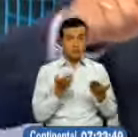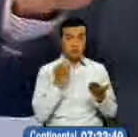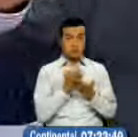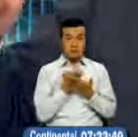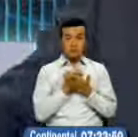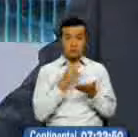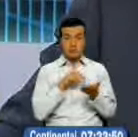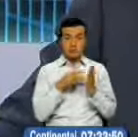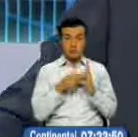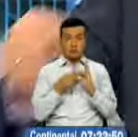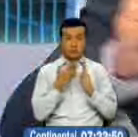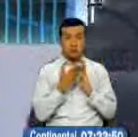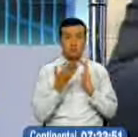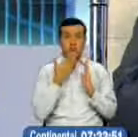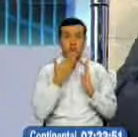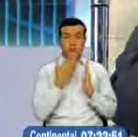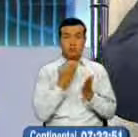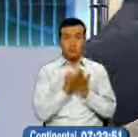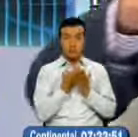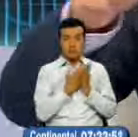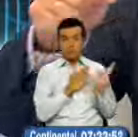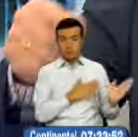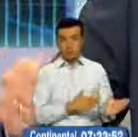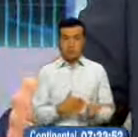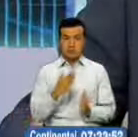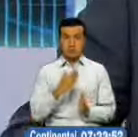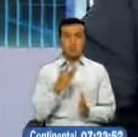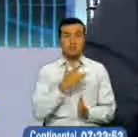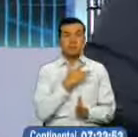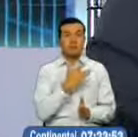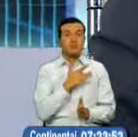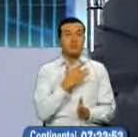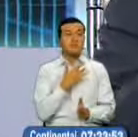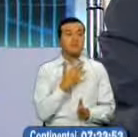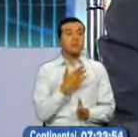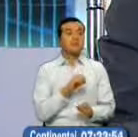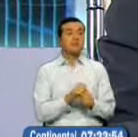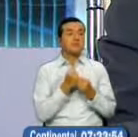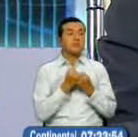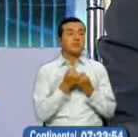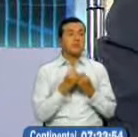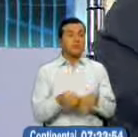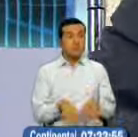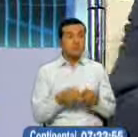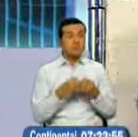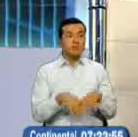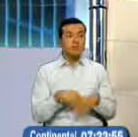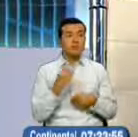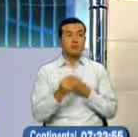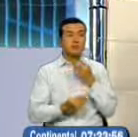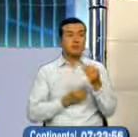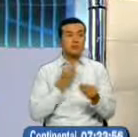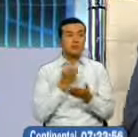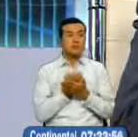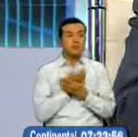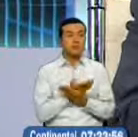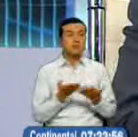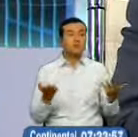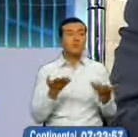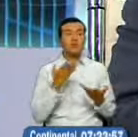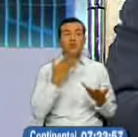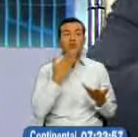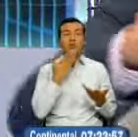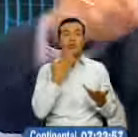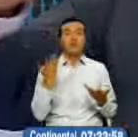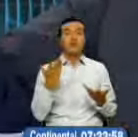economía no es un fin. Una economía sin sentido social pierde su esencia. Utilizamos la economía como una